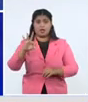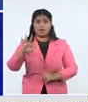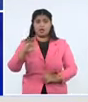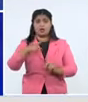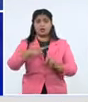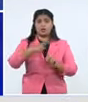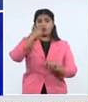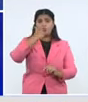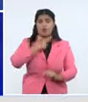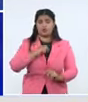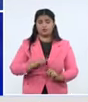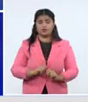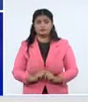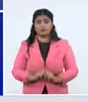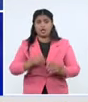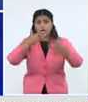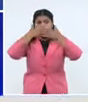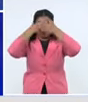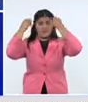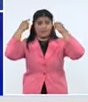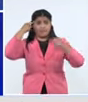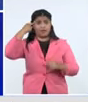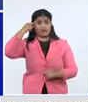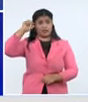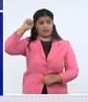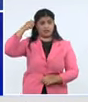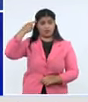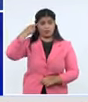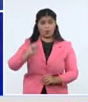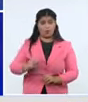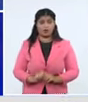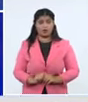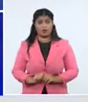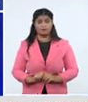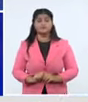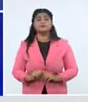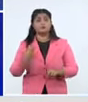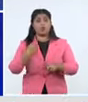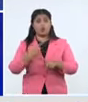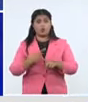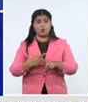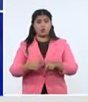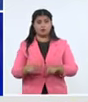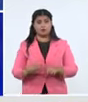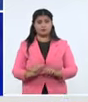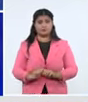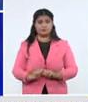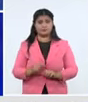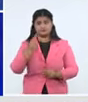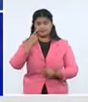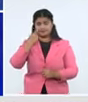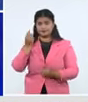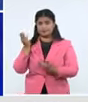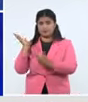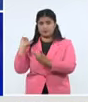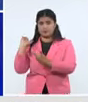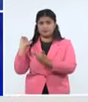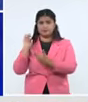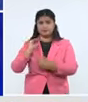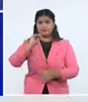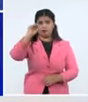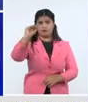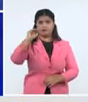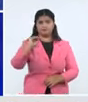venosa periférica, con artritis reumatoide y con un carcinoma hepático, realmente un fallecido